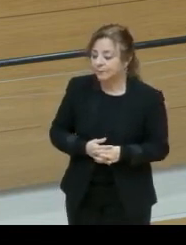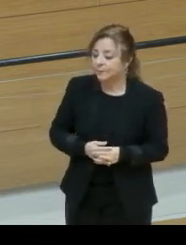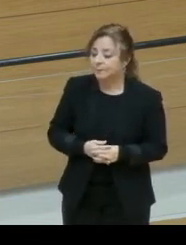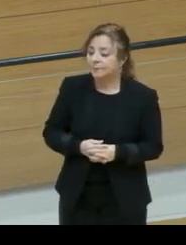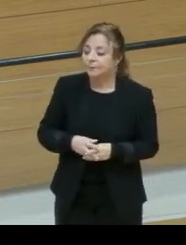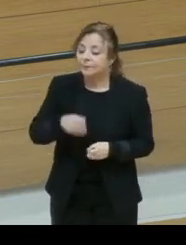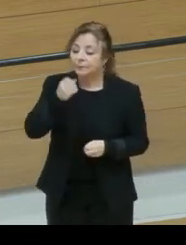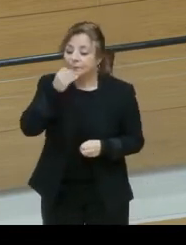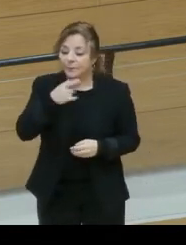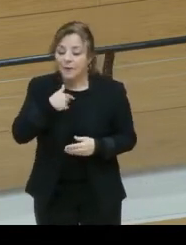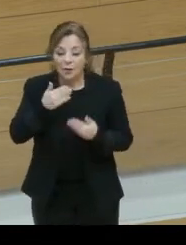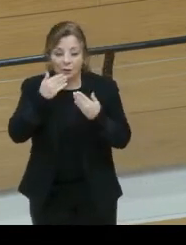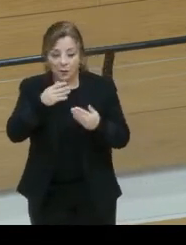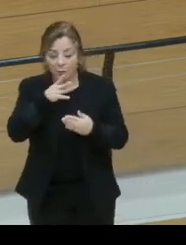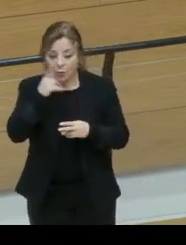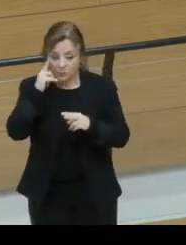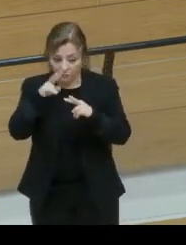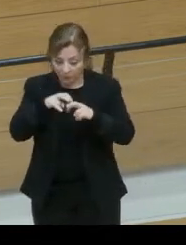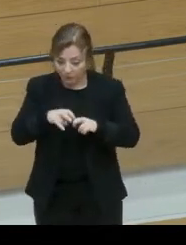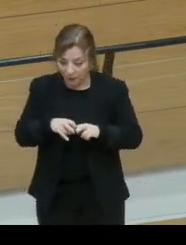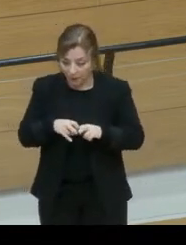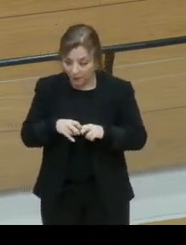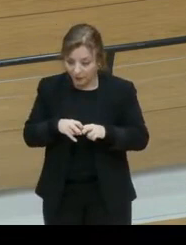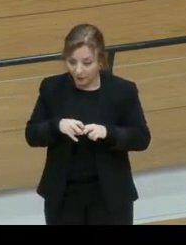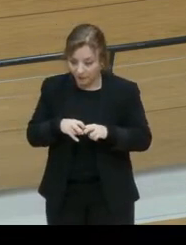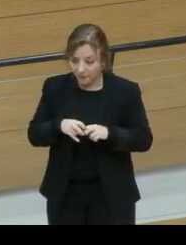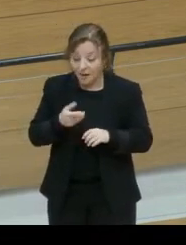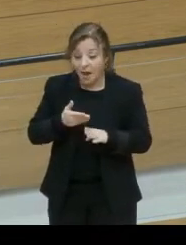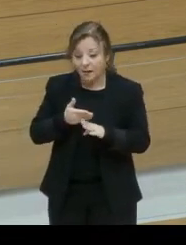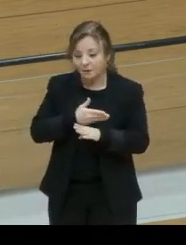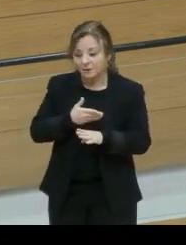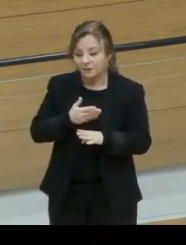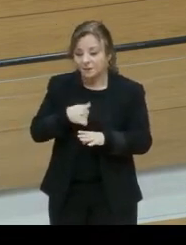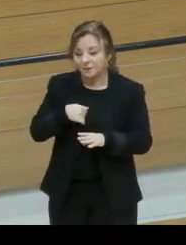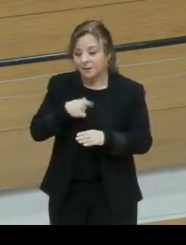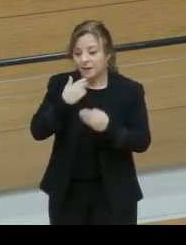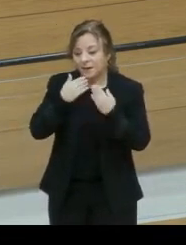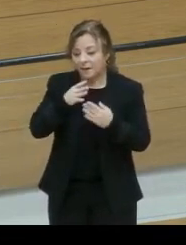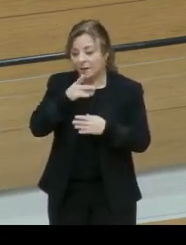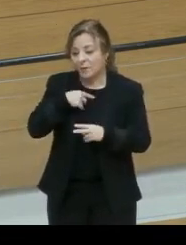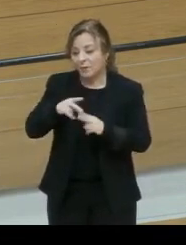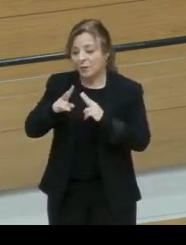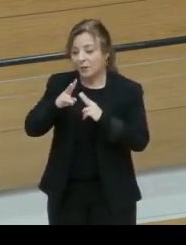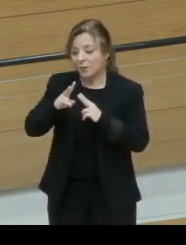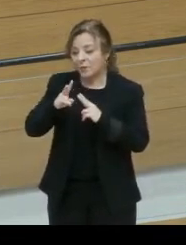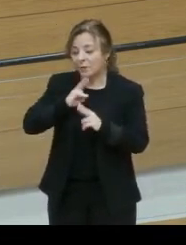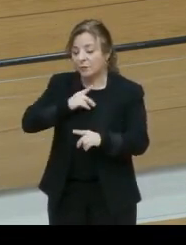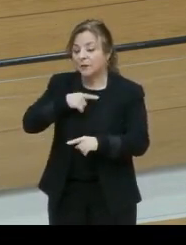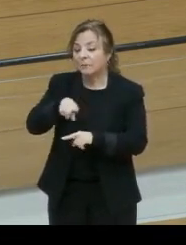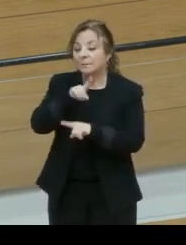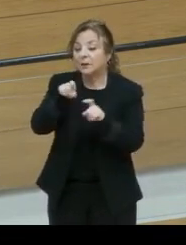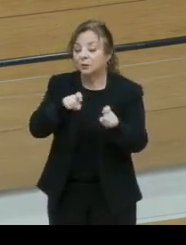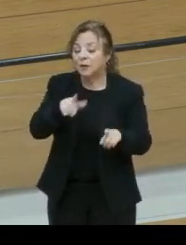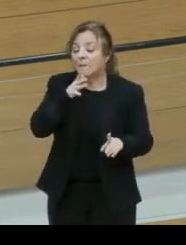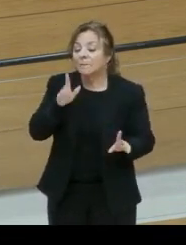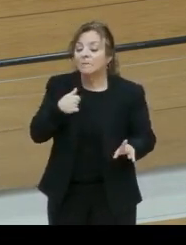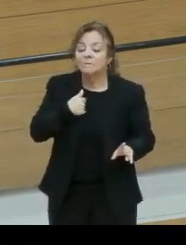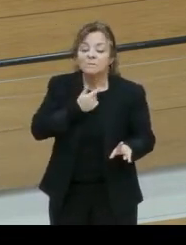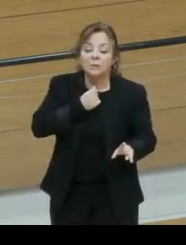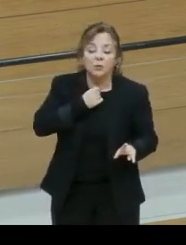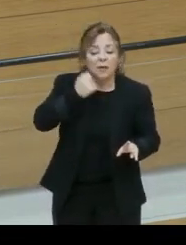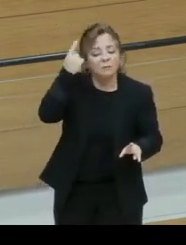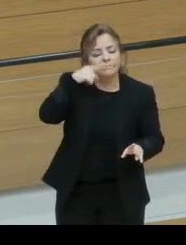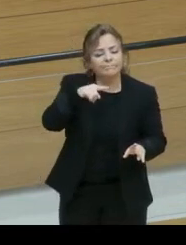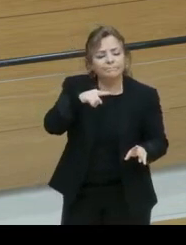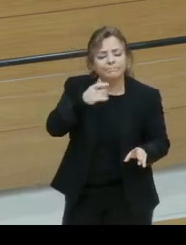Bueno, enhorabuena por la investigación. Gracias. Y antes de nada, gracias por responder la pregunta. Y me gustaría